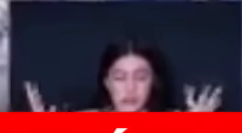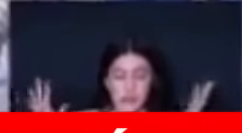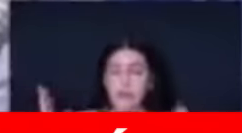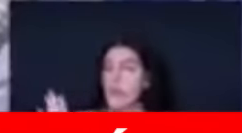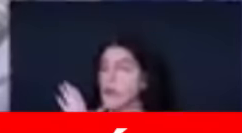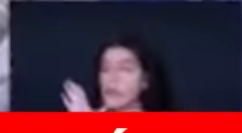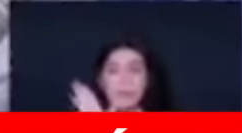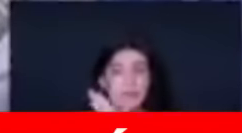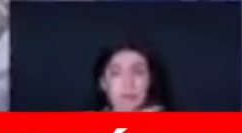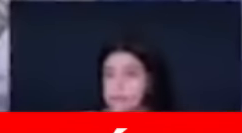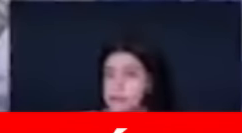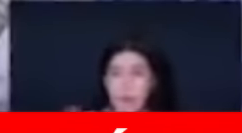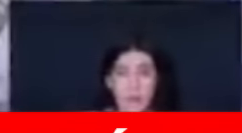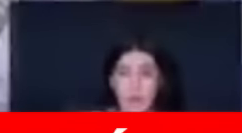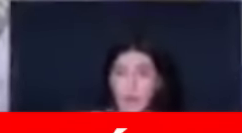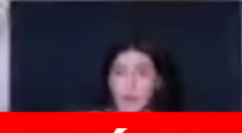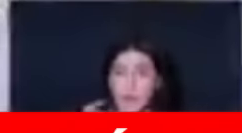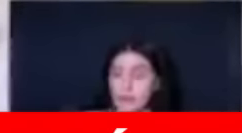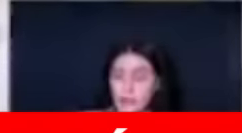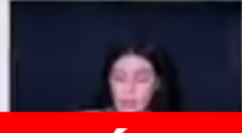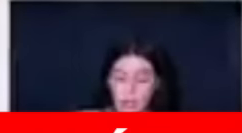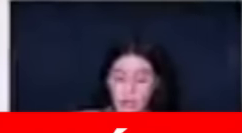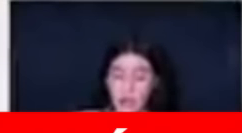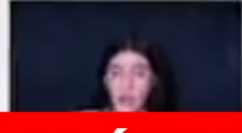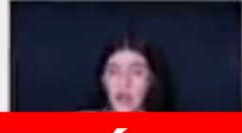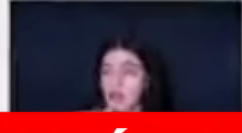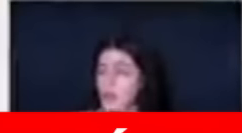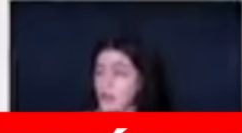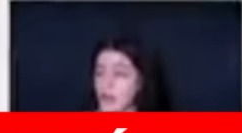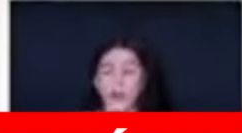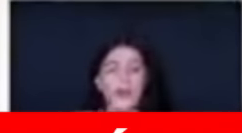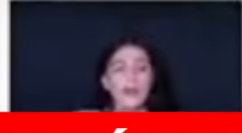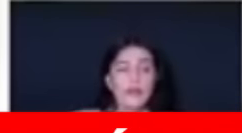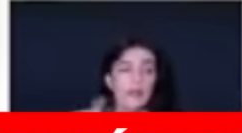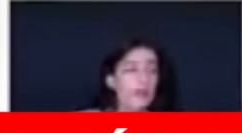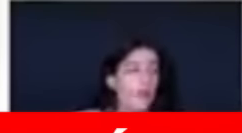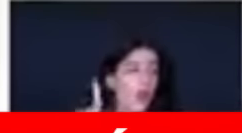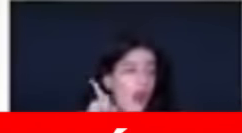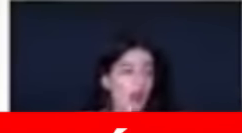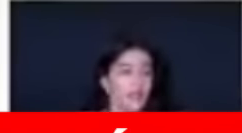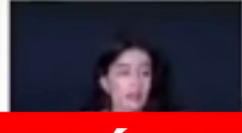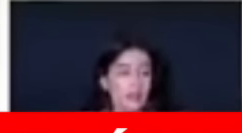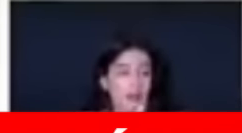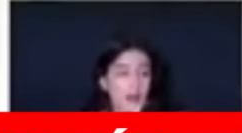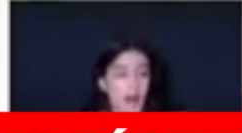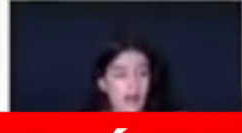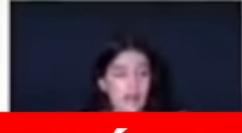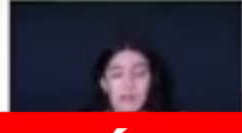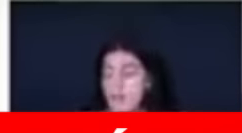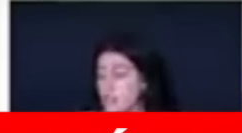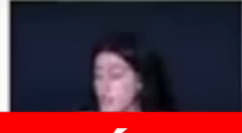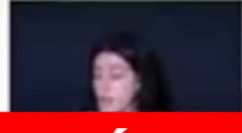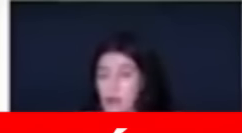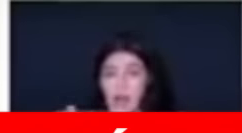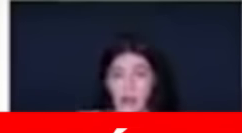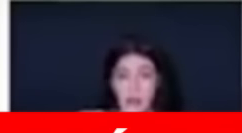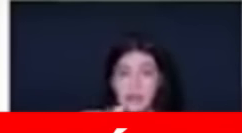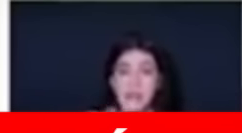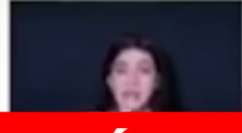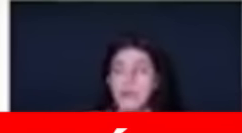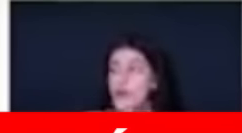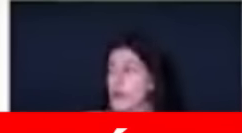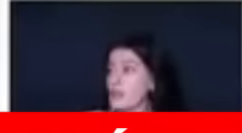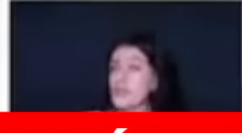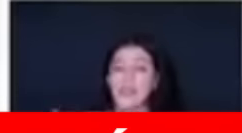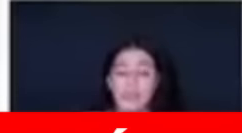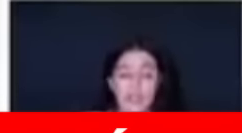No podemos normalizar el dolor de las madres buscadoras. En Chihuahua le decimos a